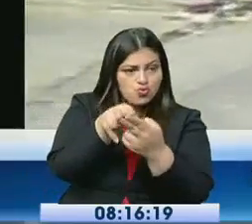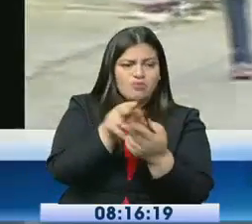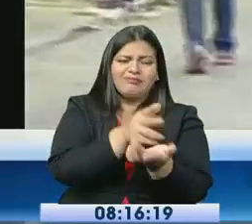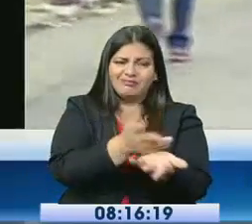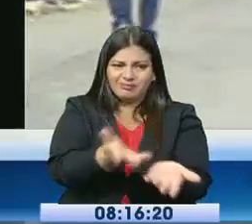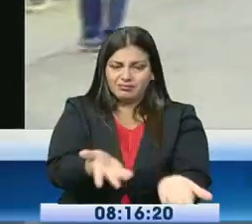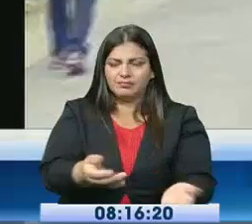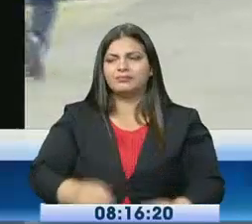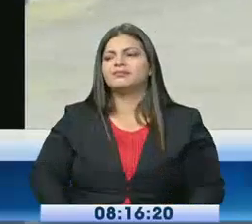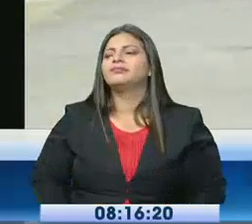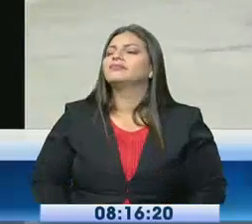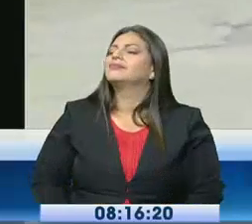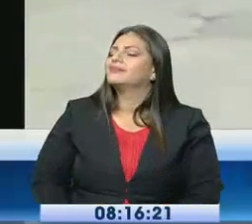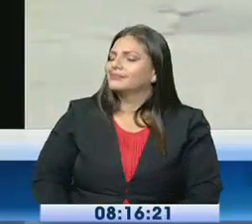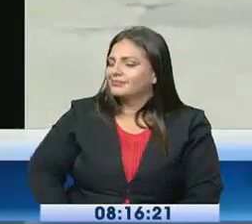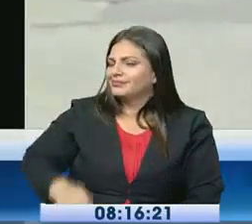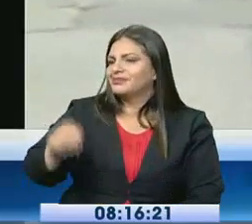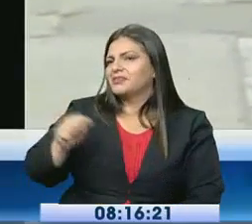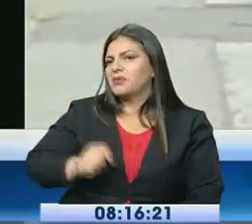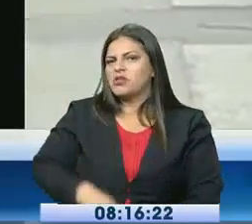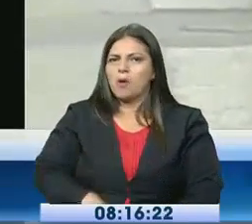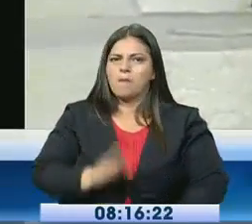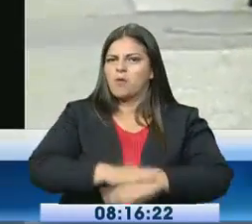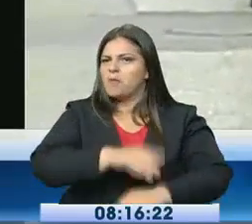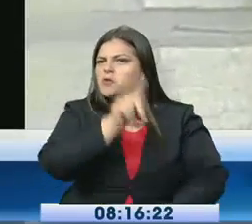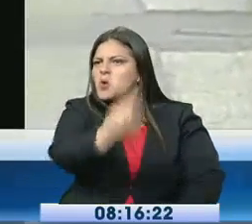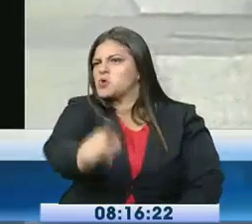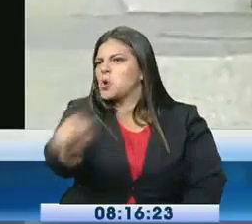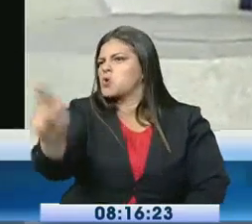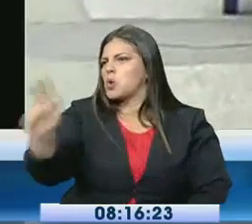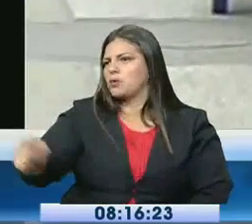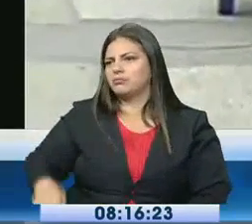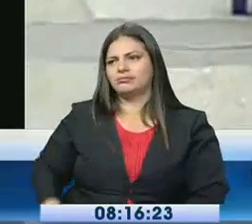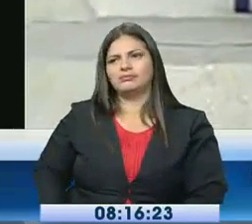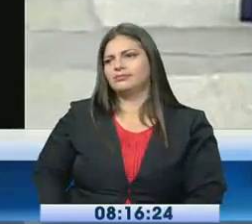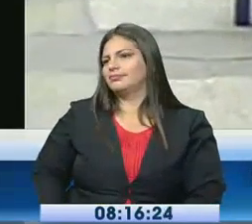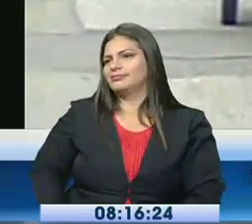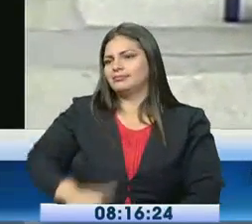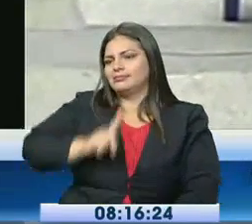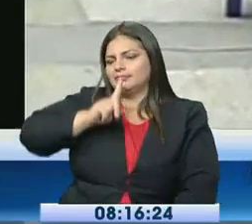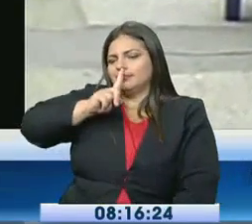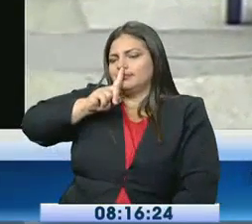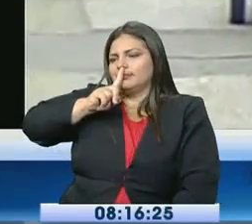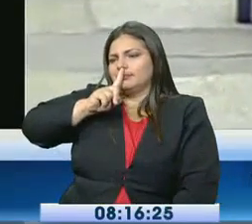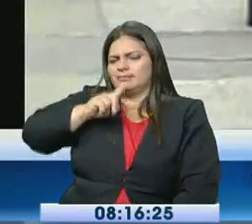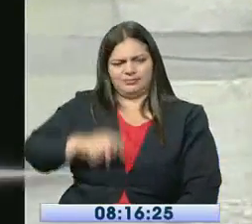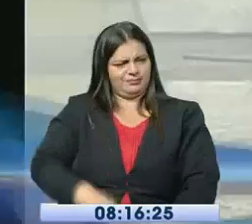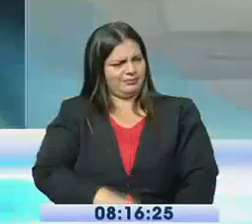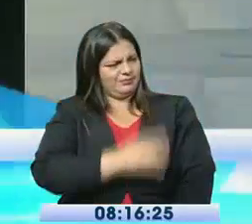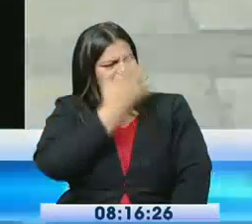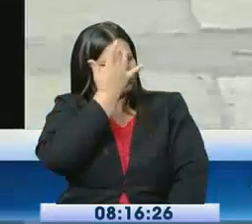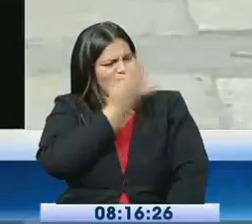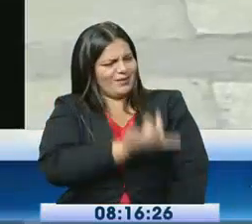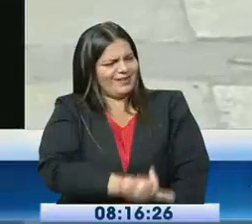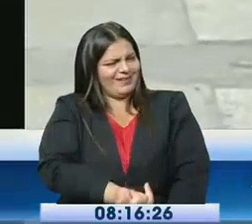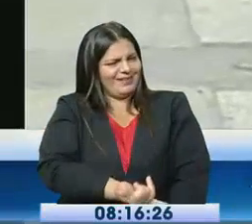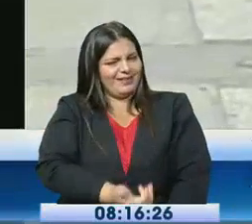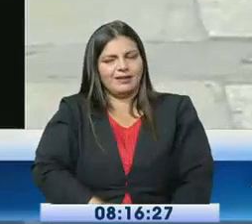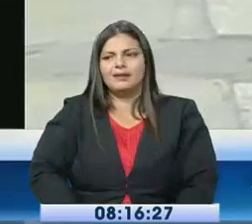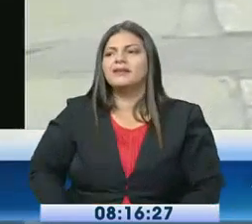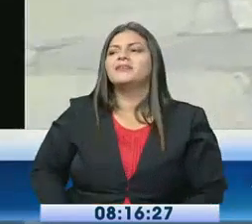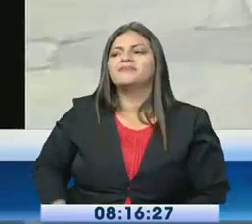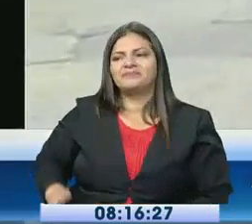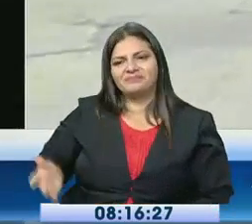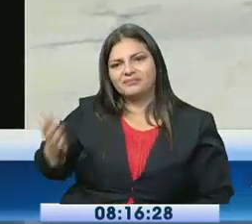un inconveniente para nosotros. ¿Por qué? Porque ellos vendrían contra nosotros. Represalias. Represalias. Y quien les corresponde son las autoridades. Las autoridades deberían hacer